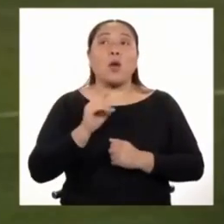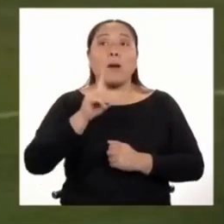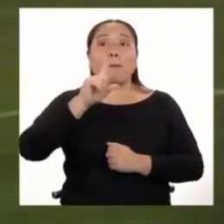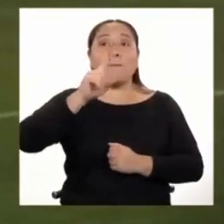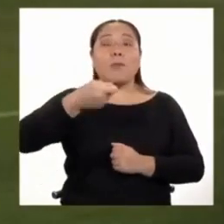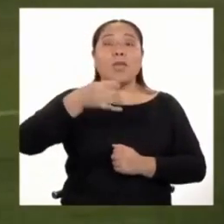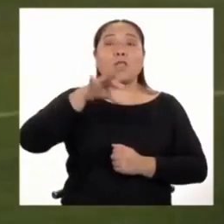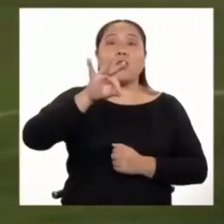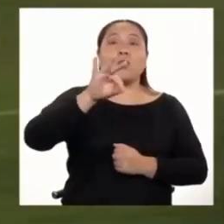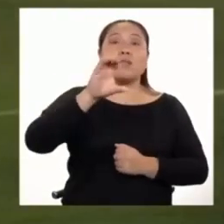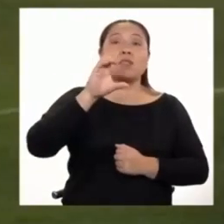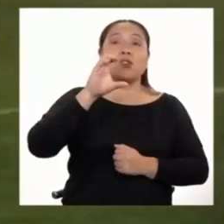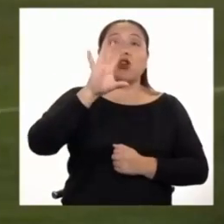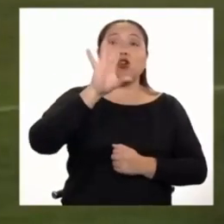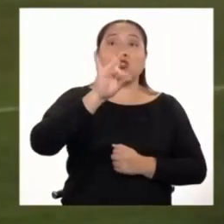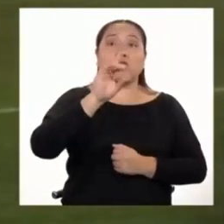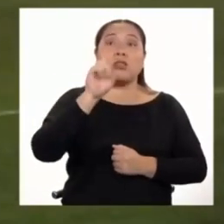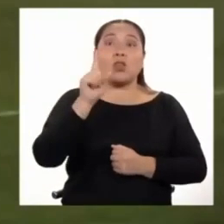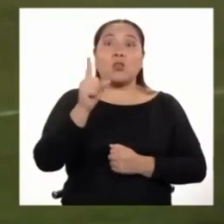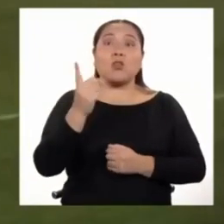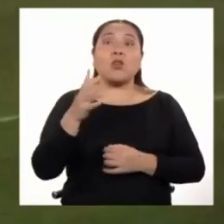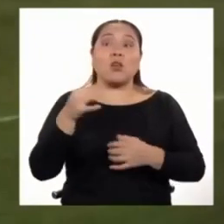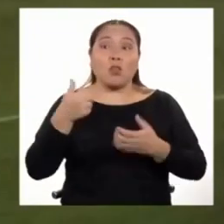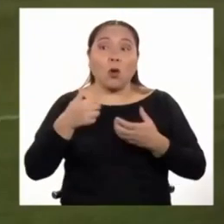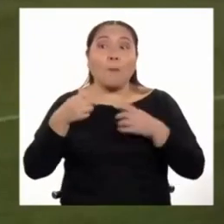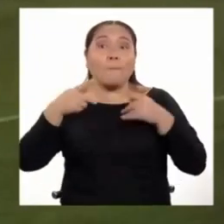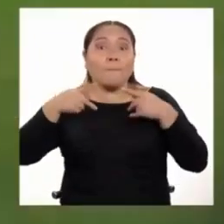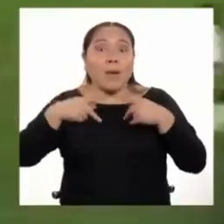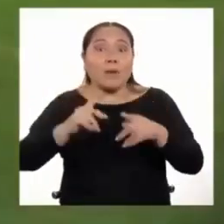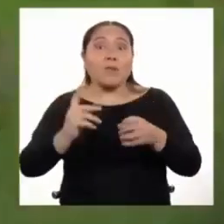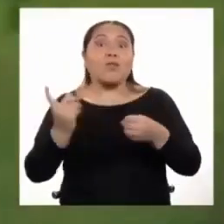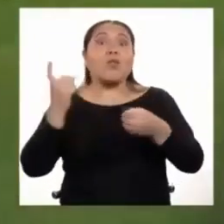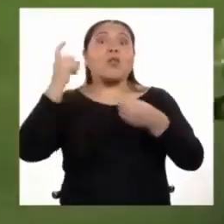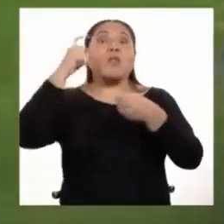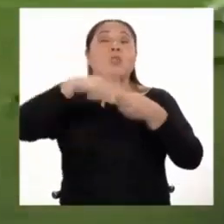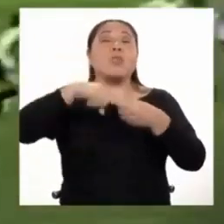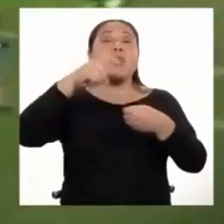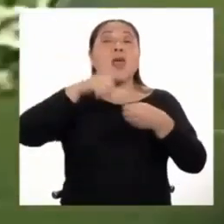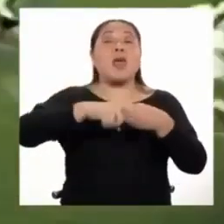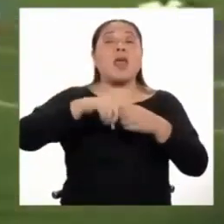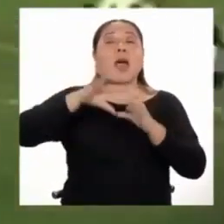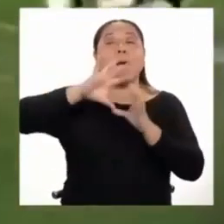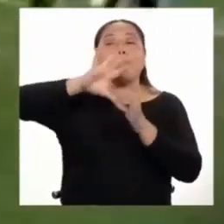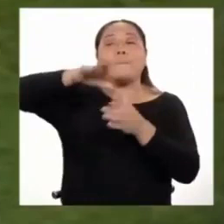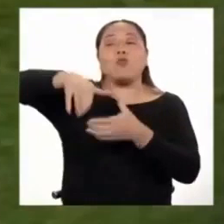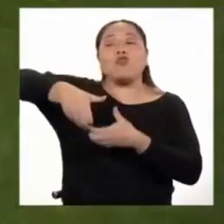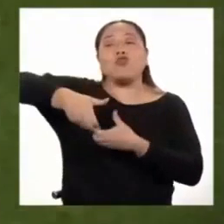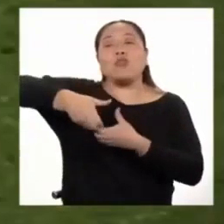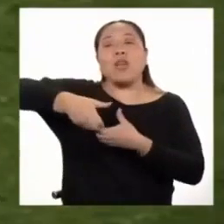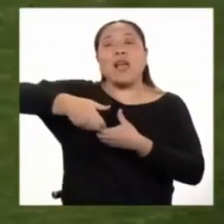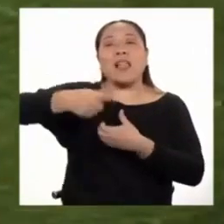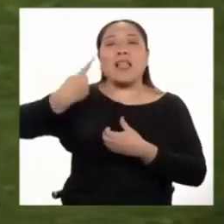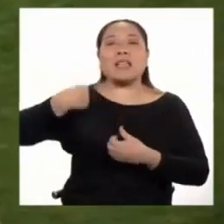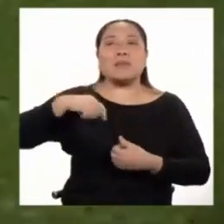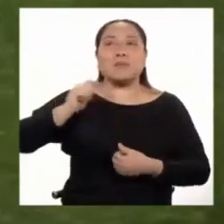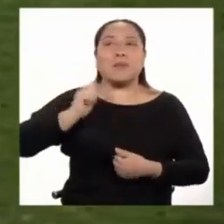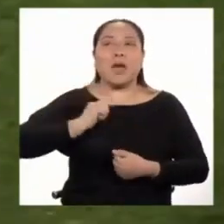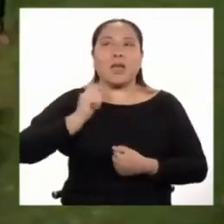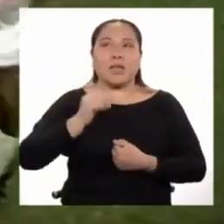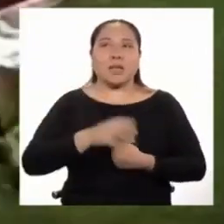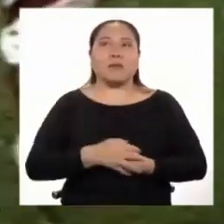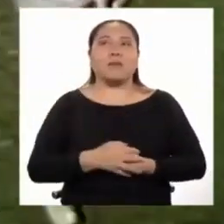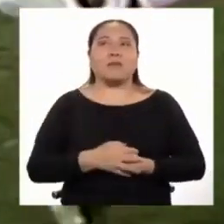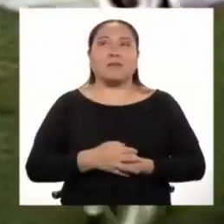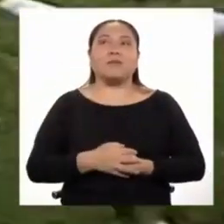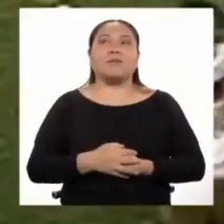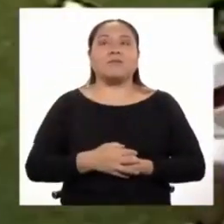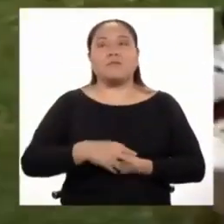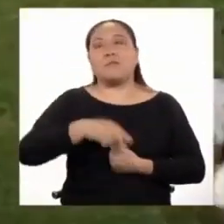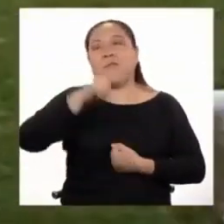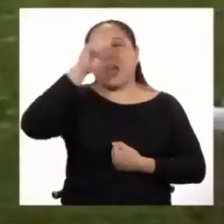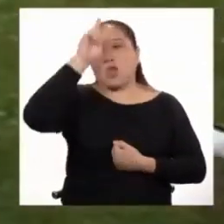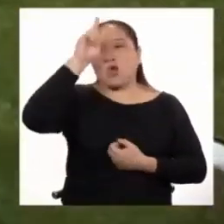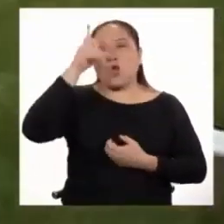la clasificación al Mundial de España. A terminar el encuentro, Perú se está clasificando.